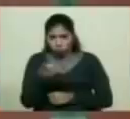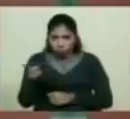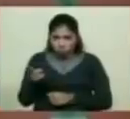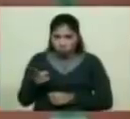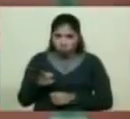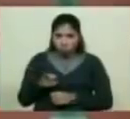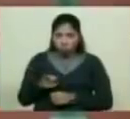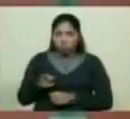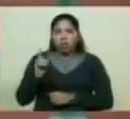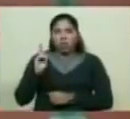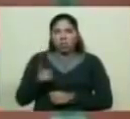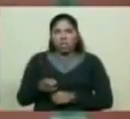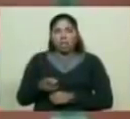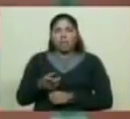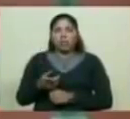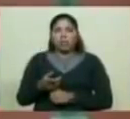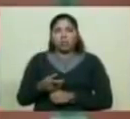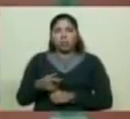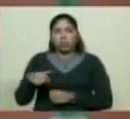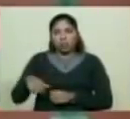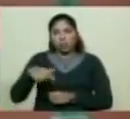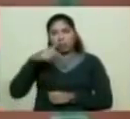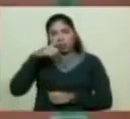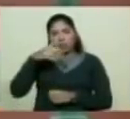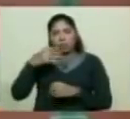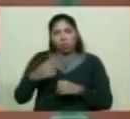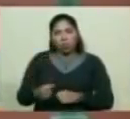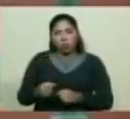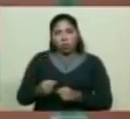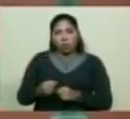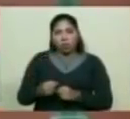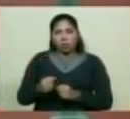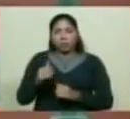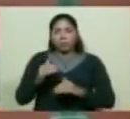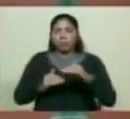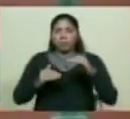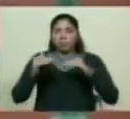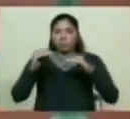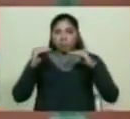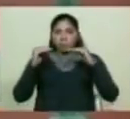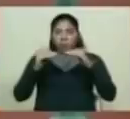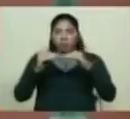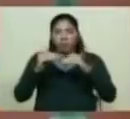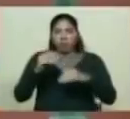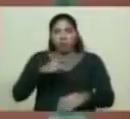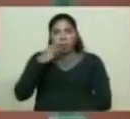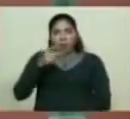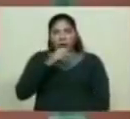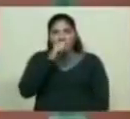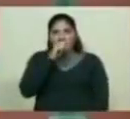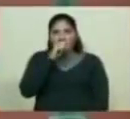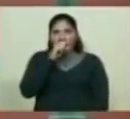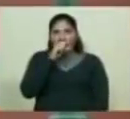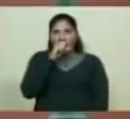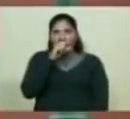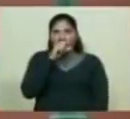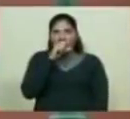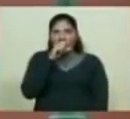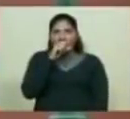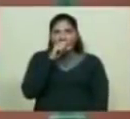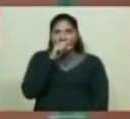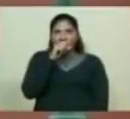dyson guiarnos que la seguridad y la estabilidad eternizarán está dicha y aquí está el concepto claro